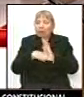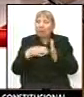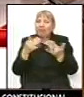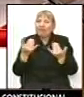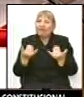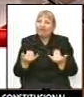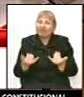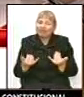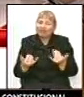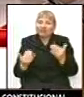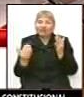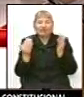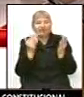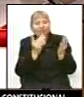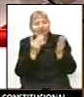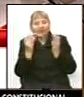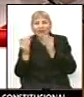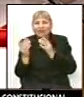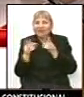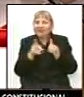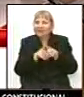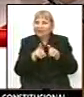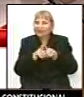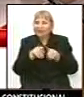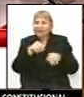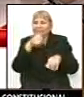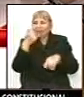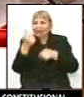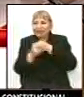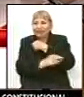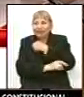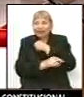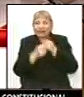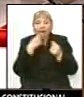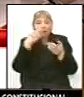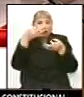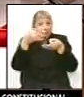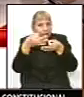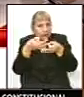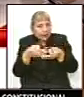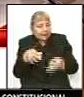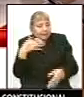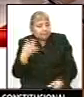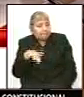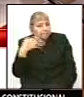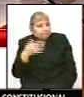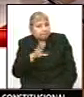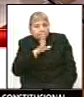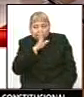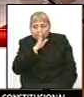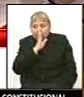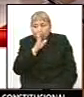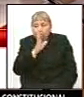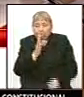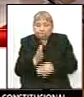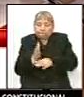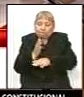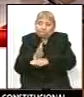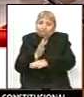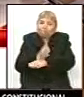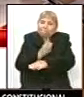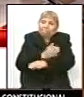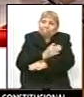lugares comparativamente al resto del país. Y justamente uno de los serios problemas para su crecimiento, para